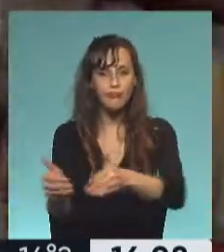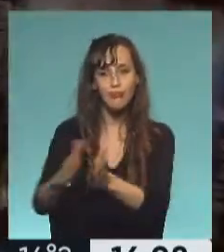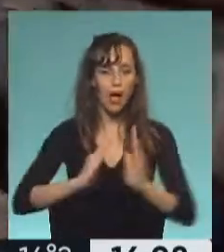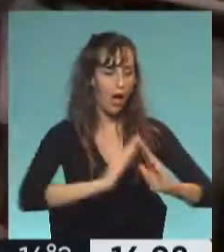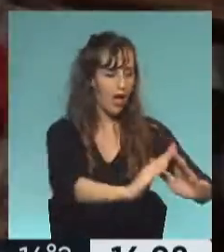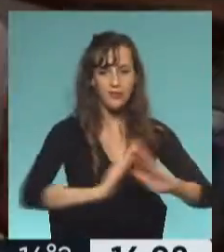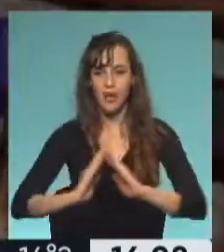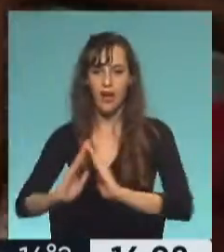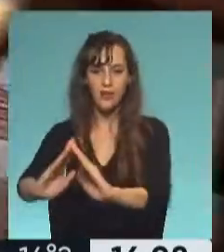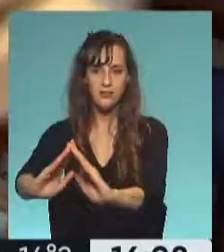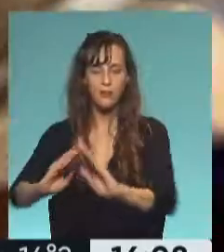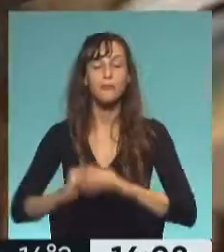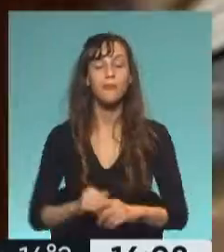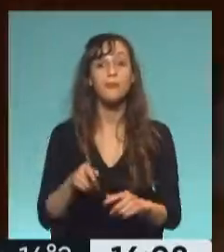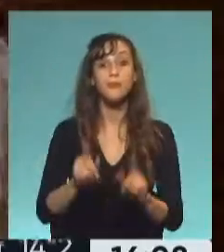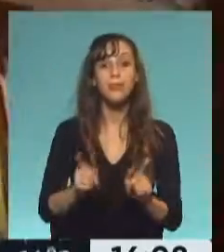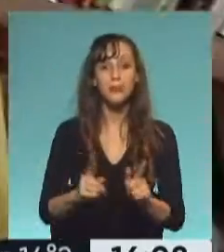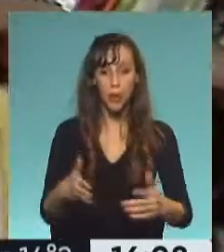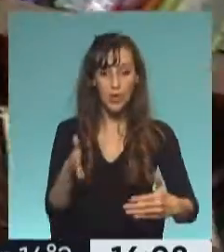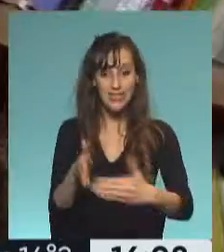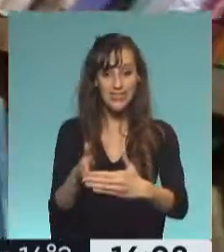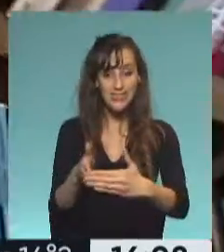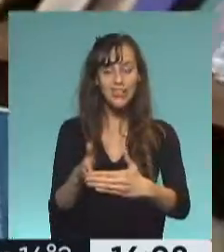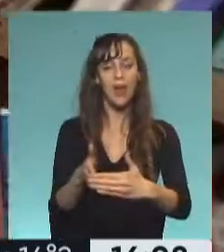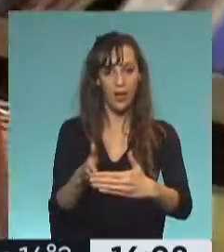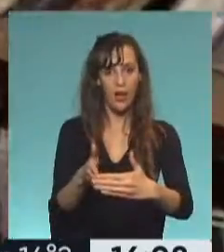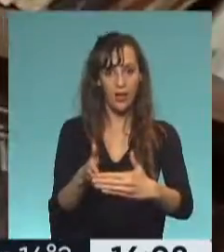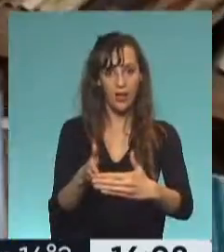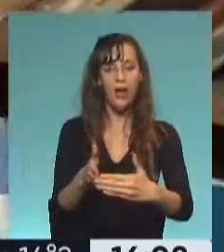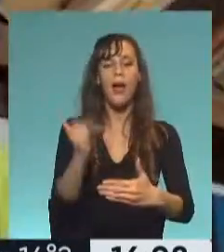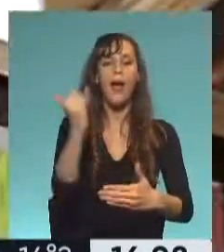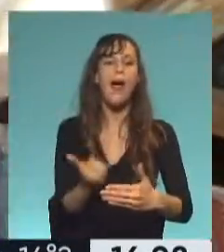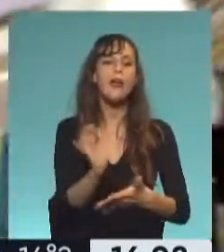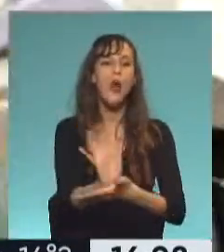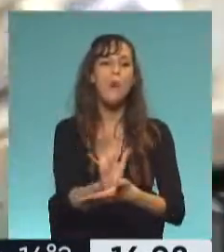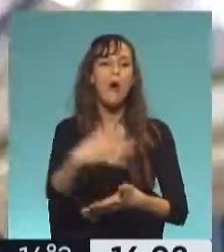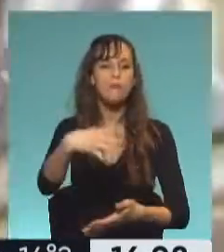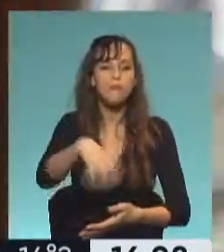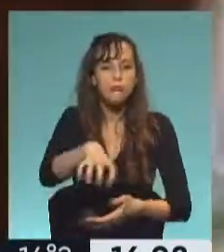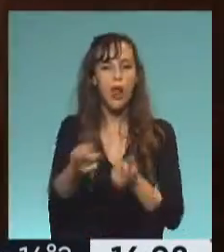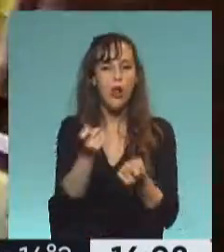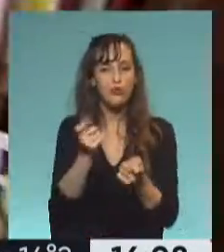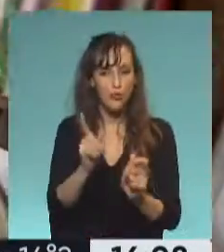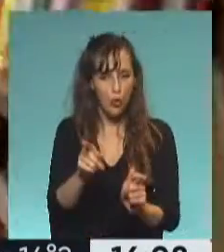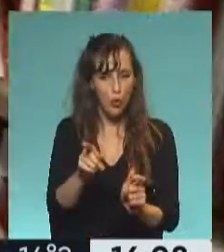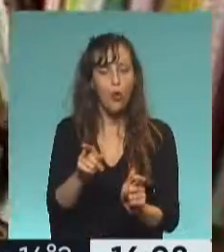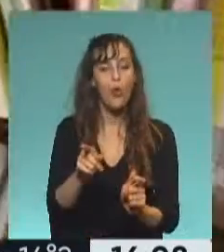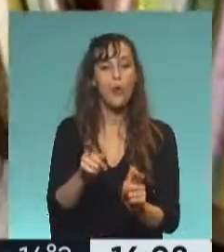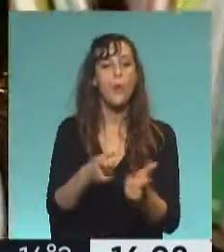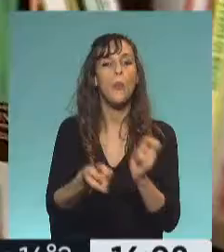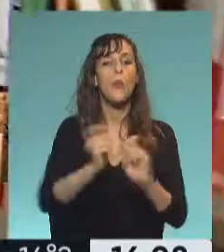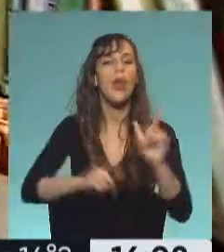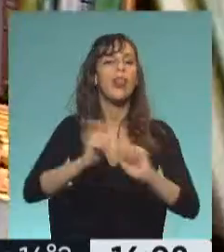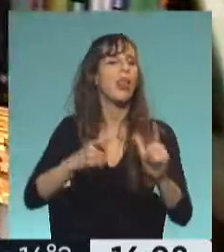esquina había una herboristería, una botica, como se llamaba, que vendía desde